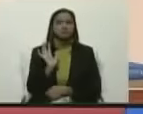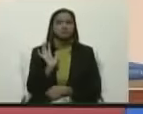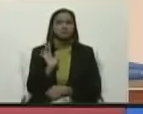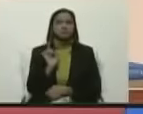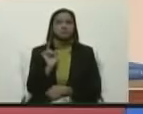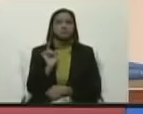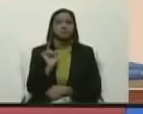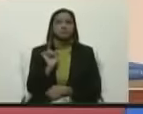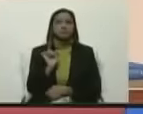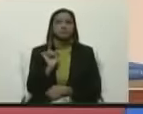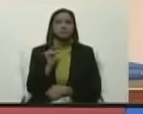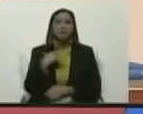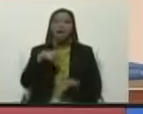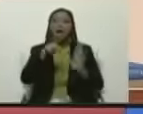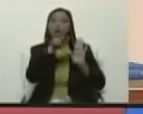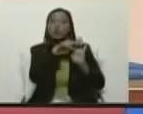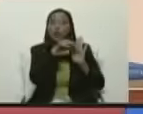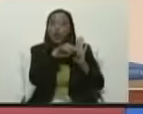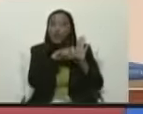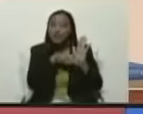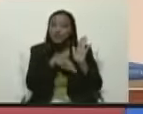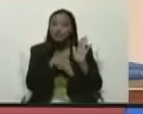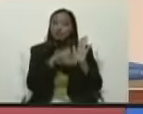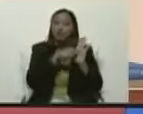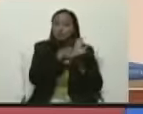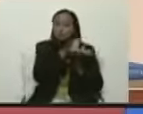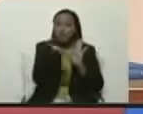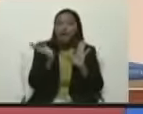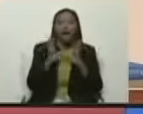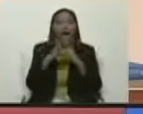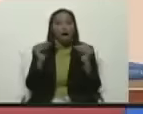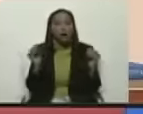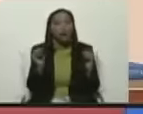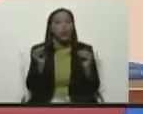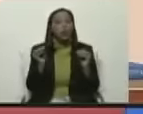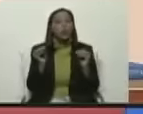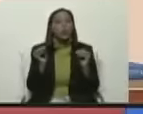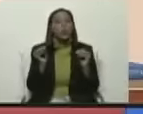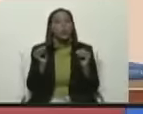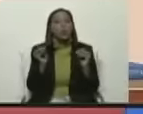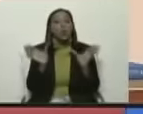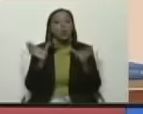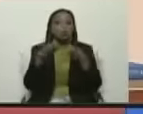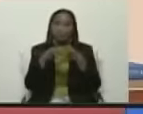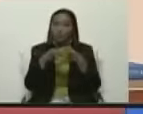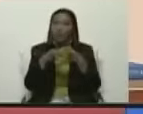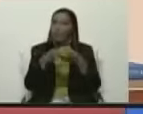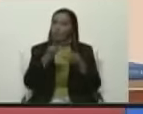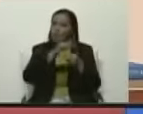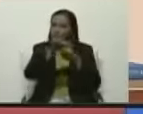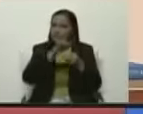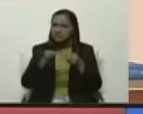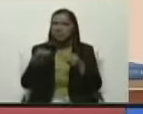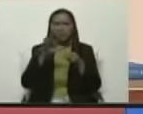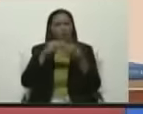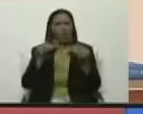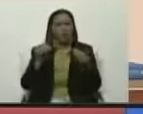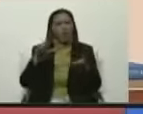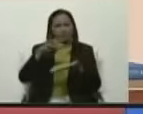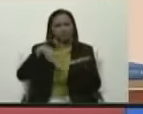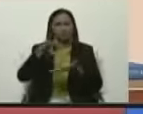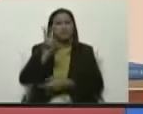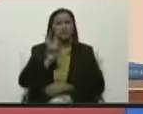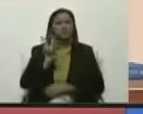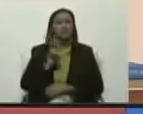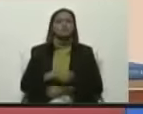que estamos dando a los compañeros, enlaces estadales, todos y todas salimos.